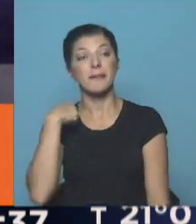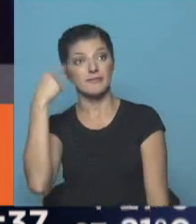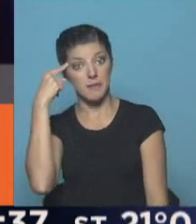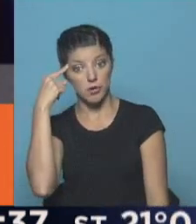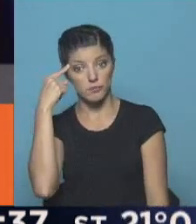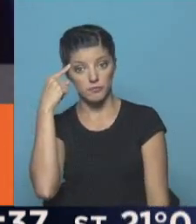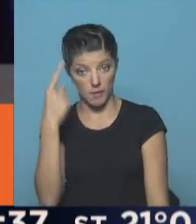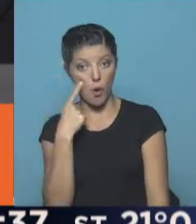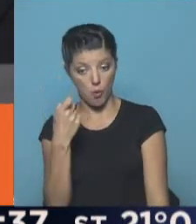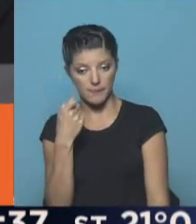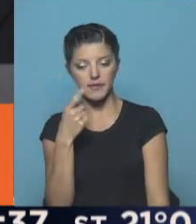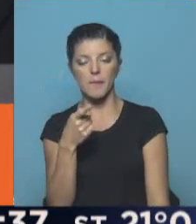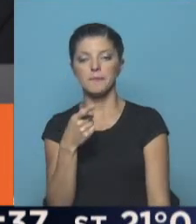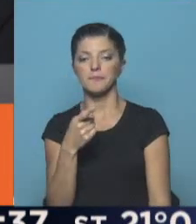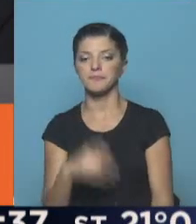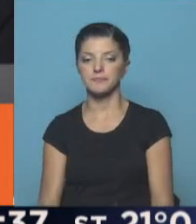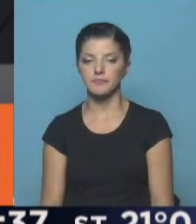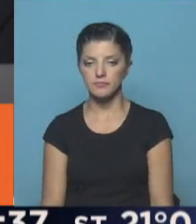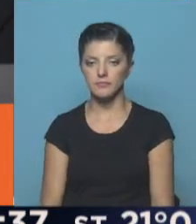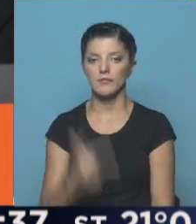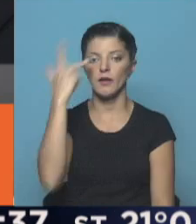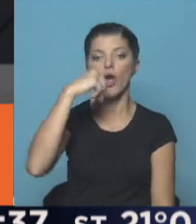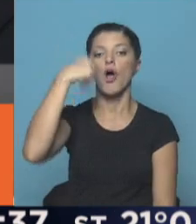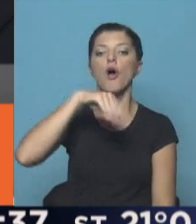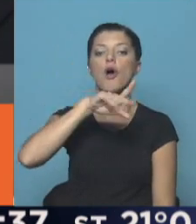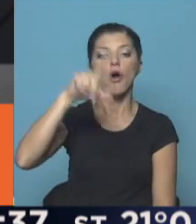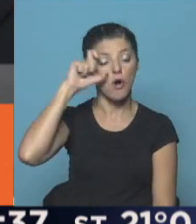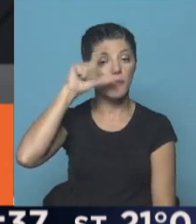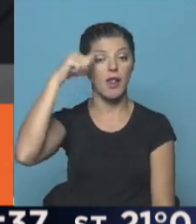ejemplo, de lo que llamamos nosotros Homeland Security,